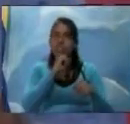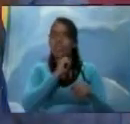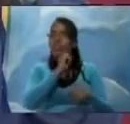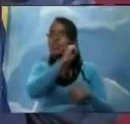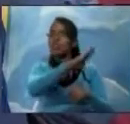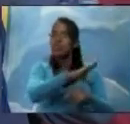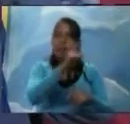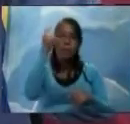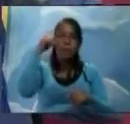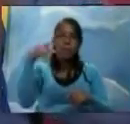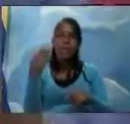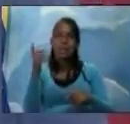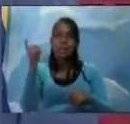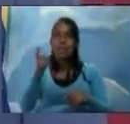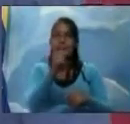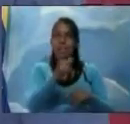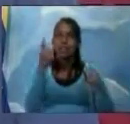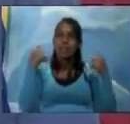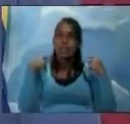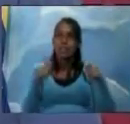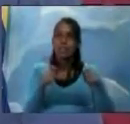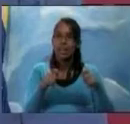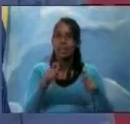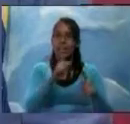para que la gente trata de que